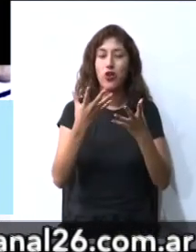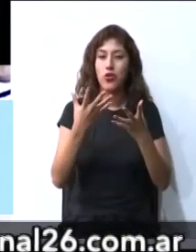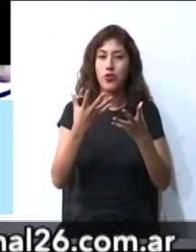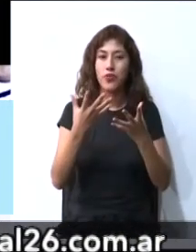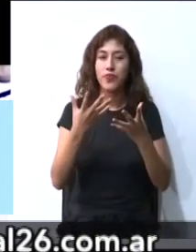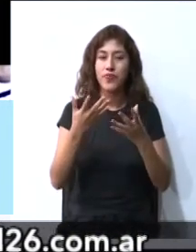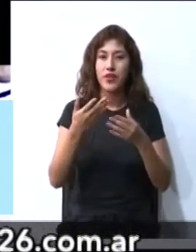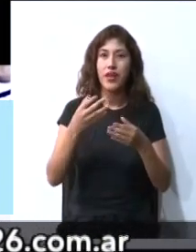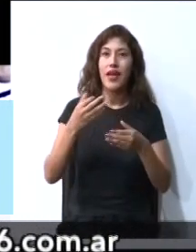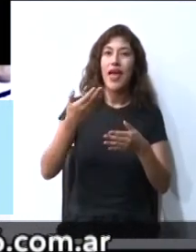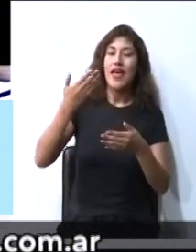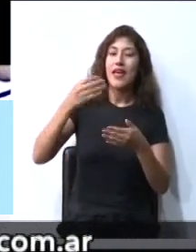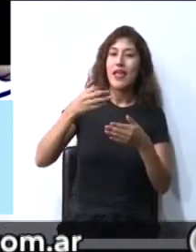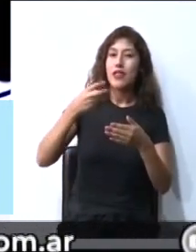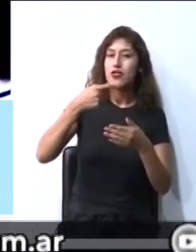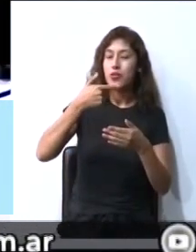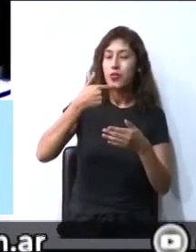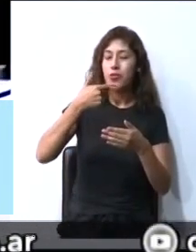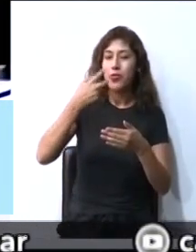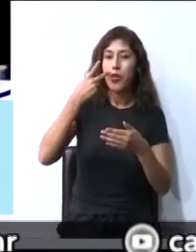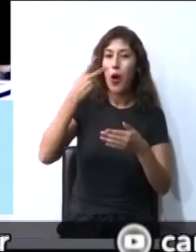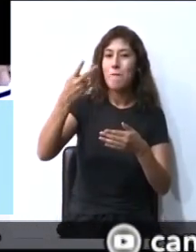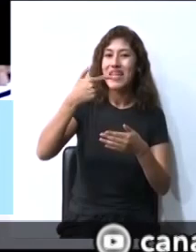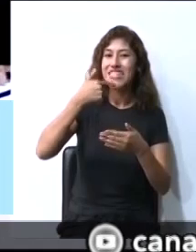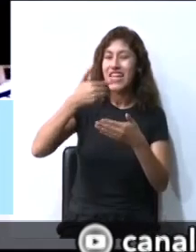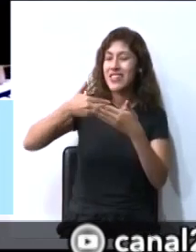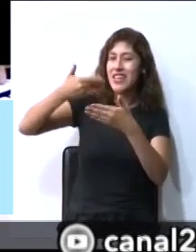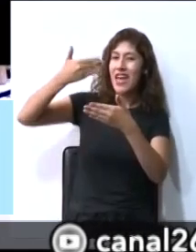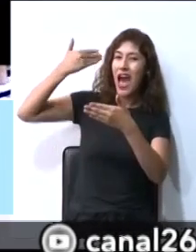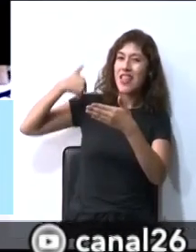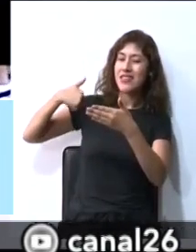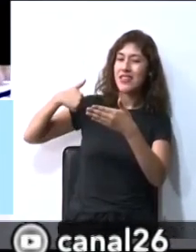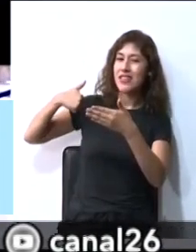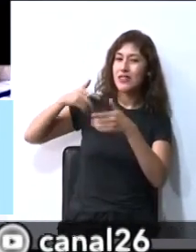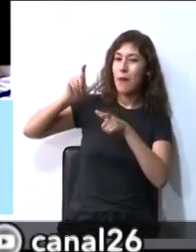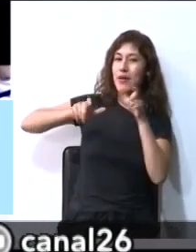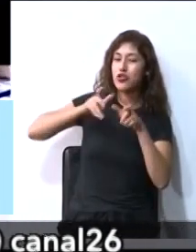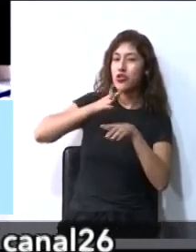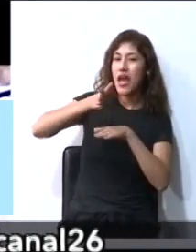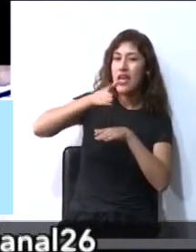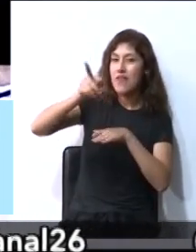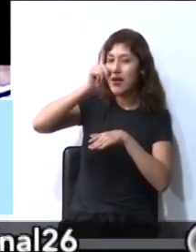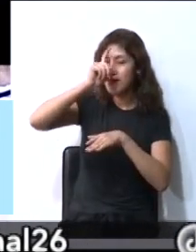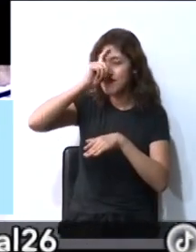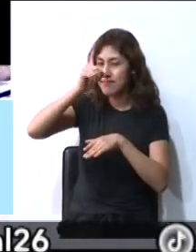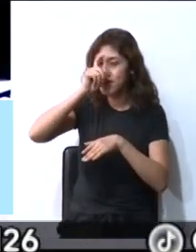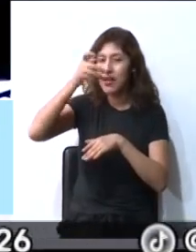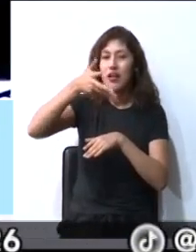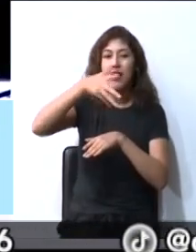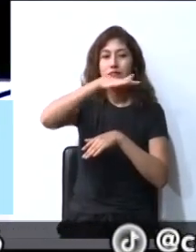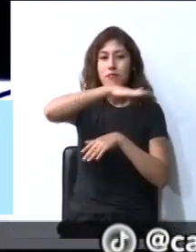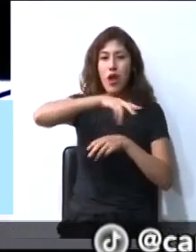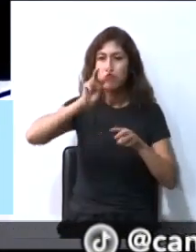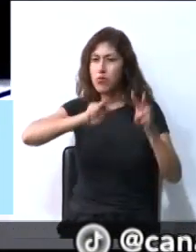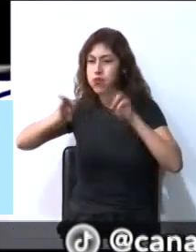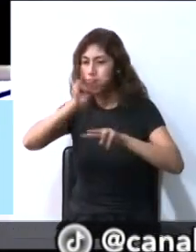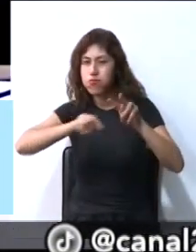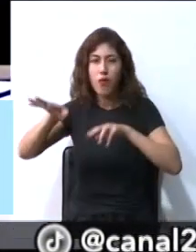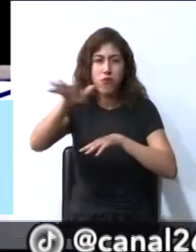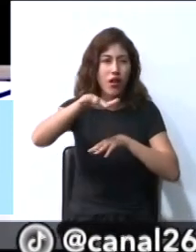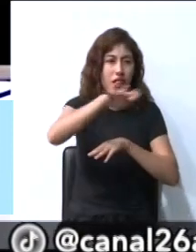Antes del 2007, los que querían atenderse en un centro de salud pública de la ciudad tenían que recorrer distintos barrios sin la certeza de ser